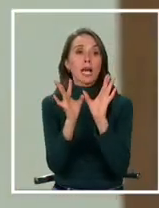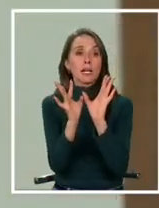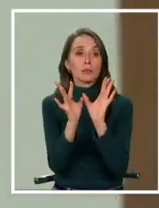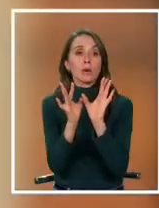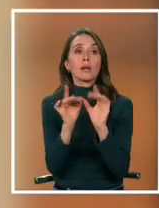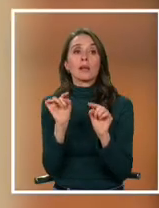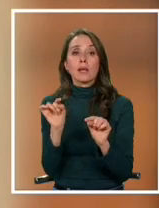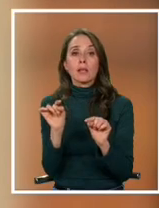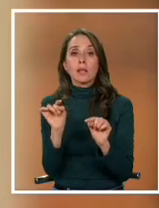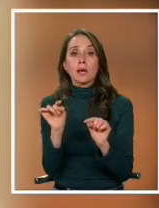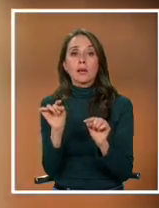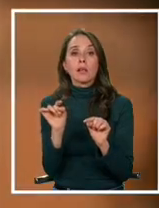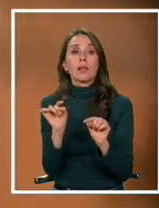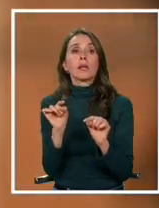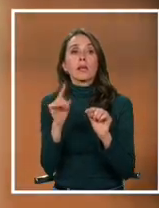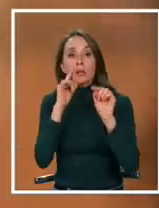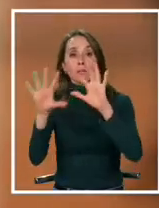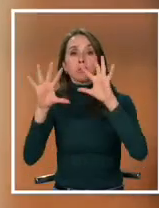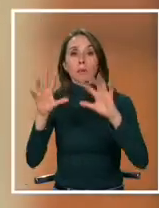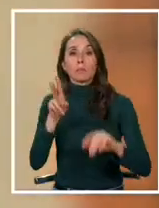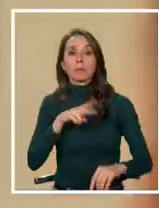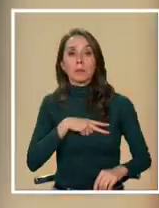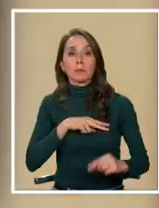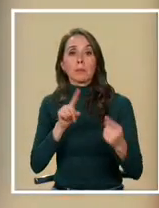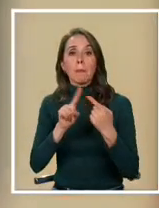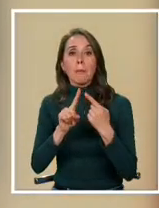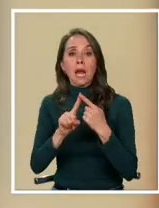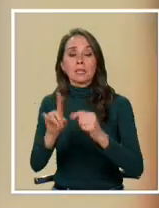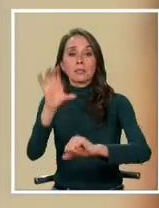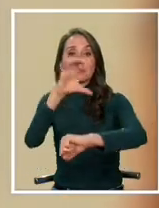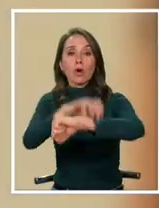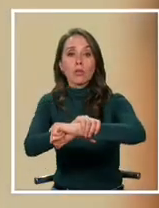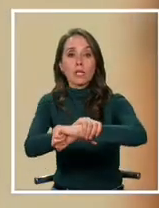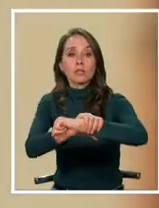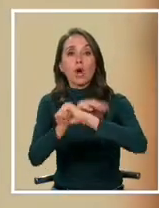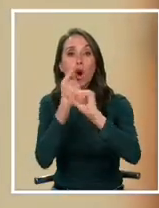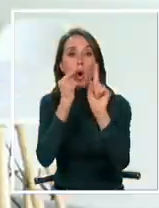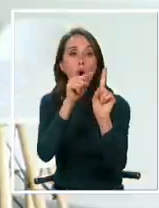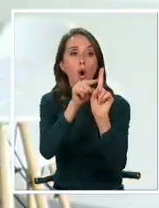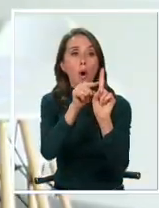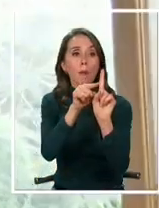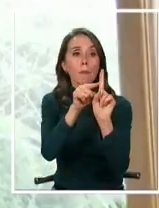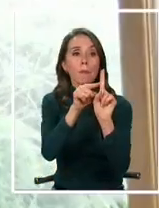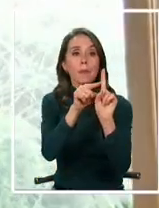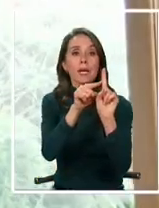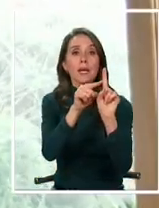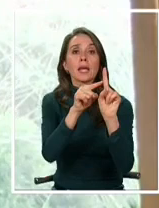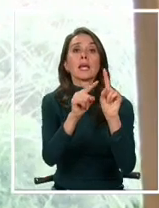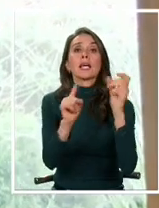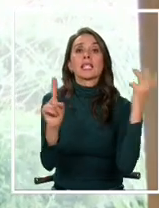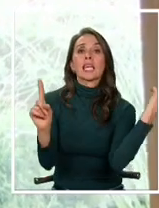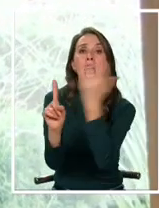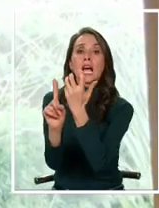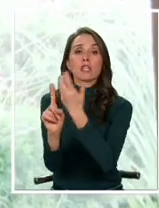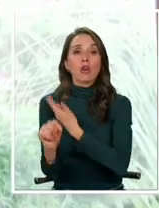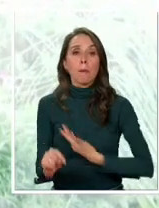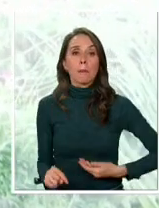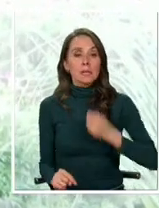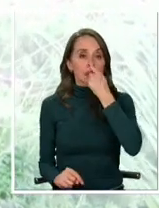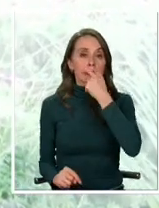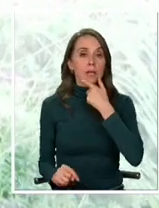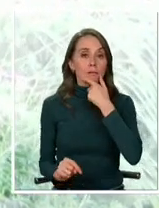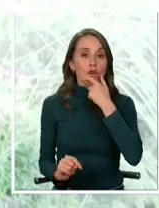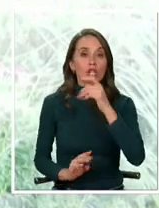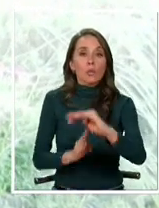correspondió una actuación destacada al participar en la detención del sujeto que agredió al presidente borich durante su visita